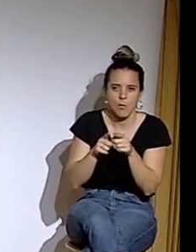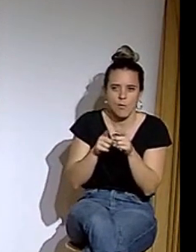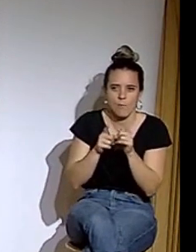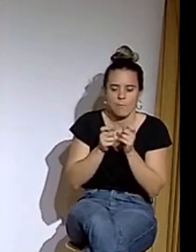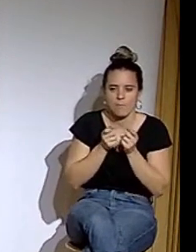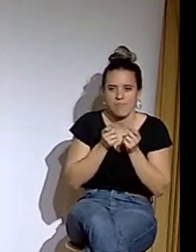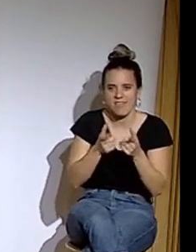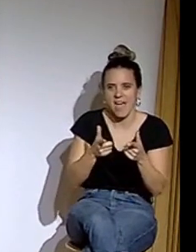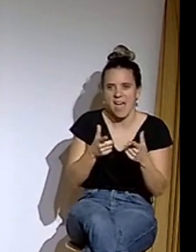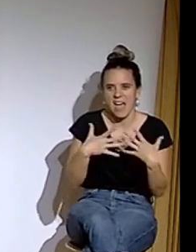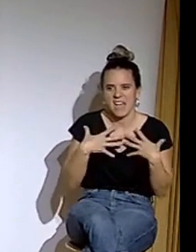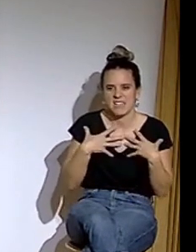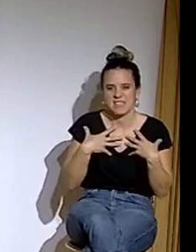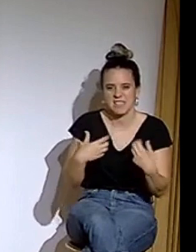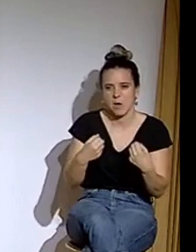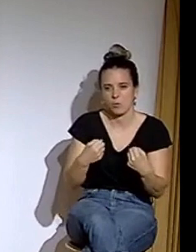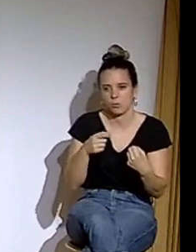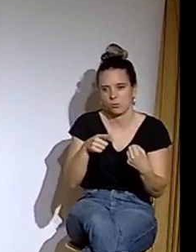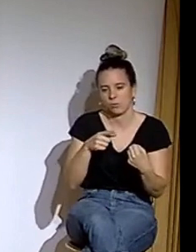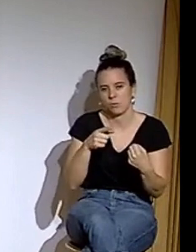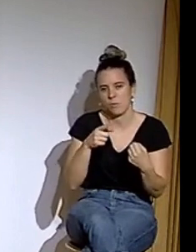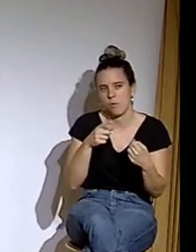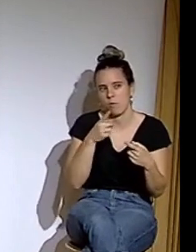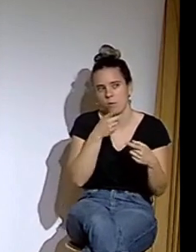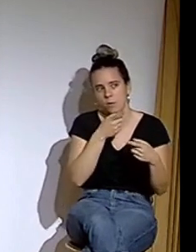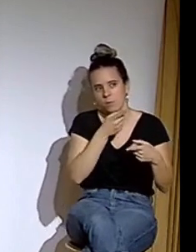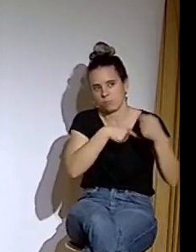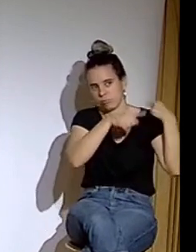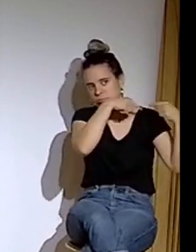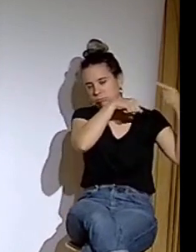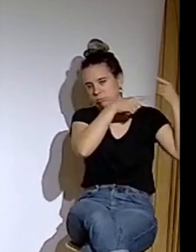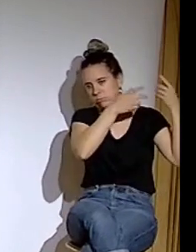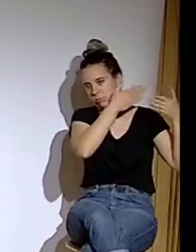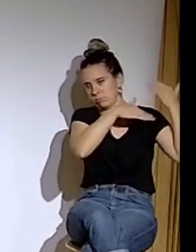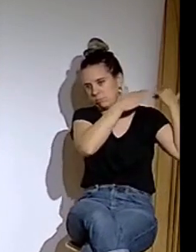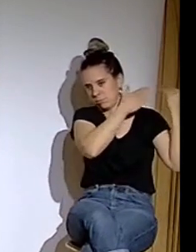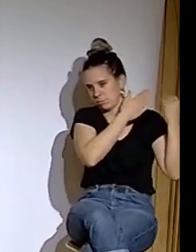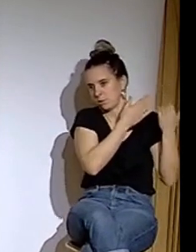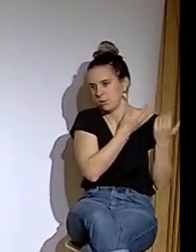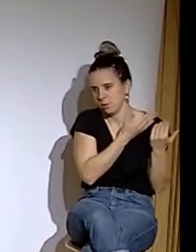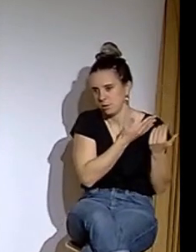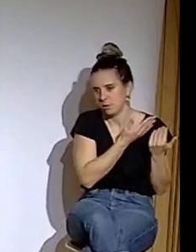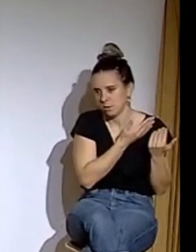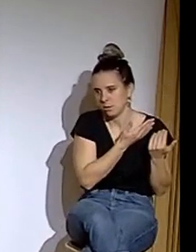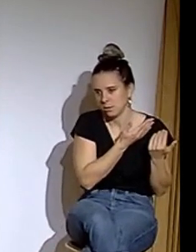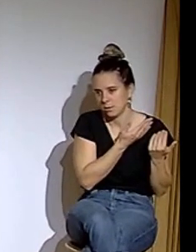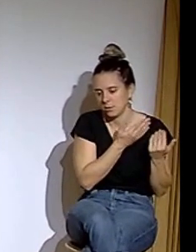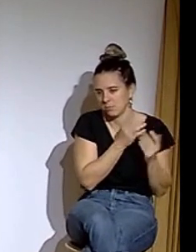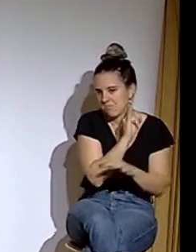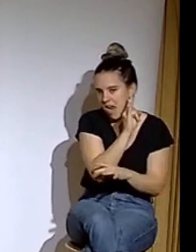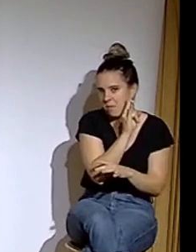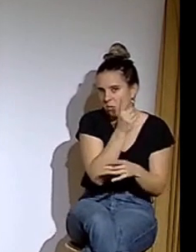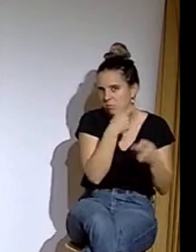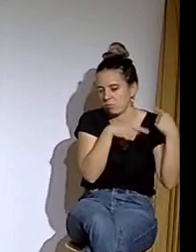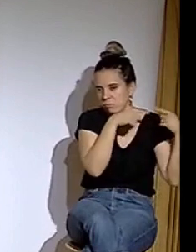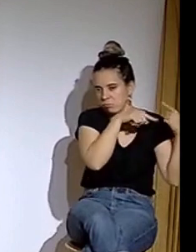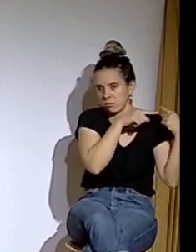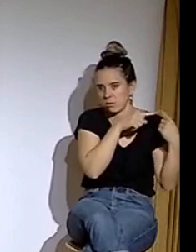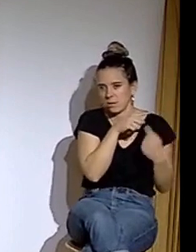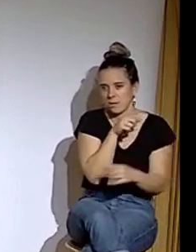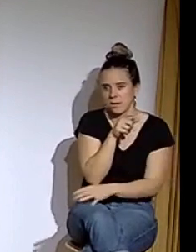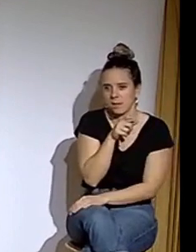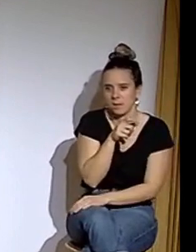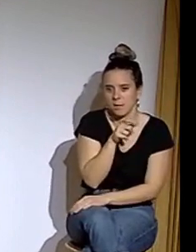que también trae personas que han sido que son sí que están que estamos bajo